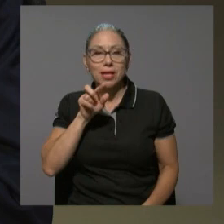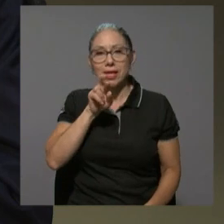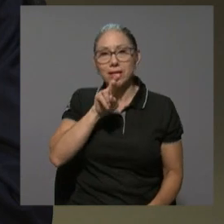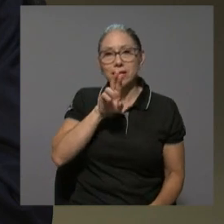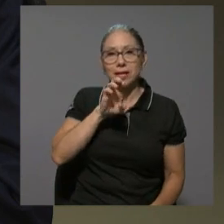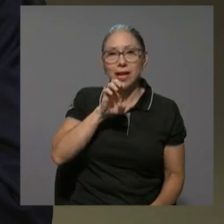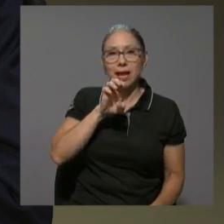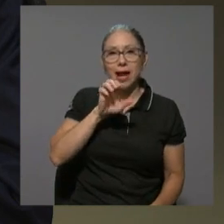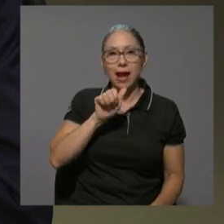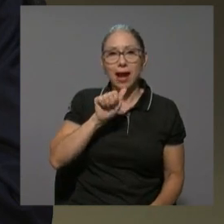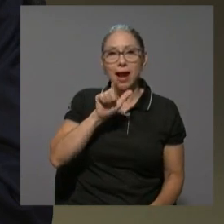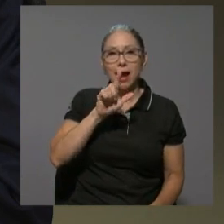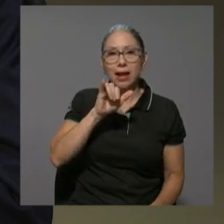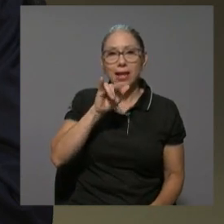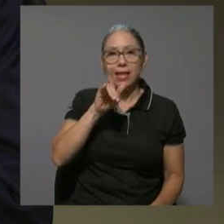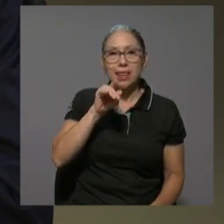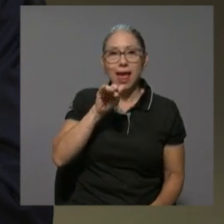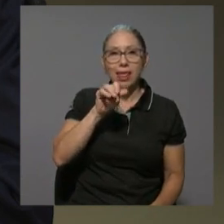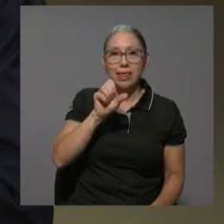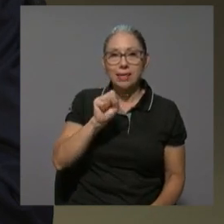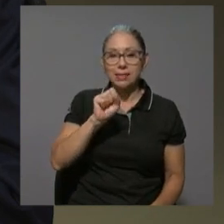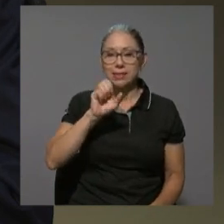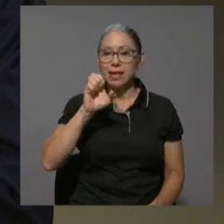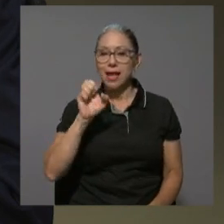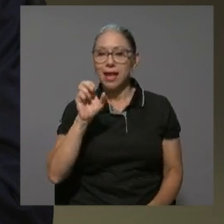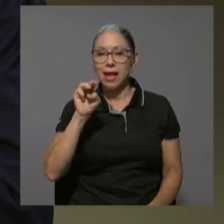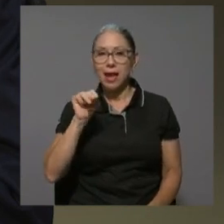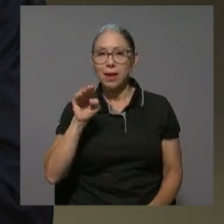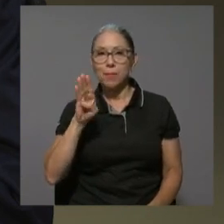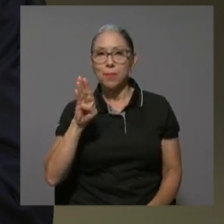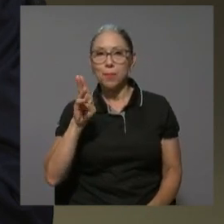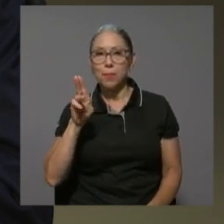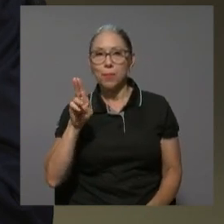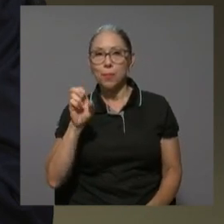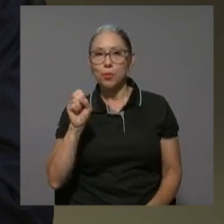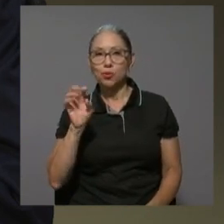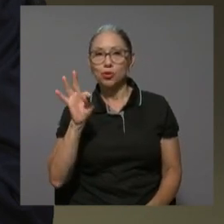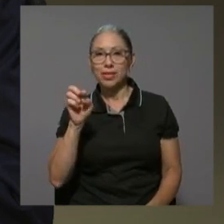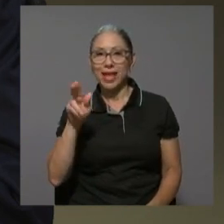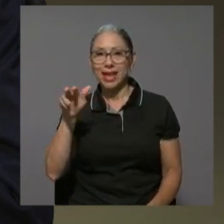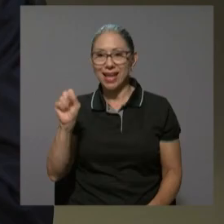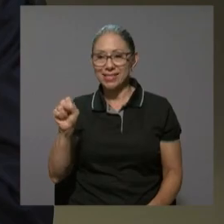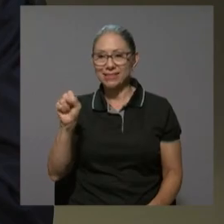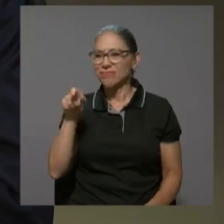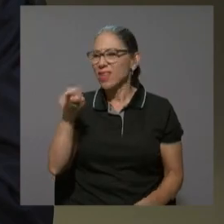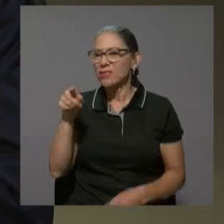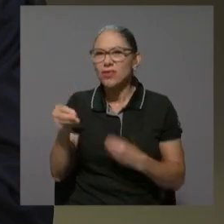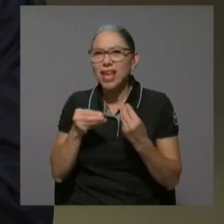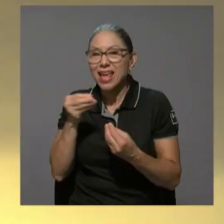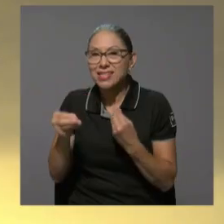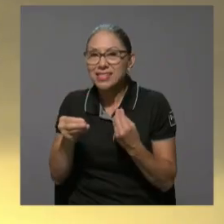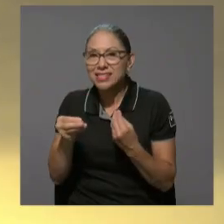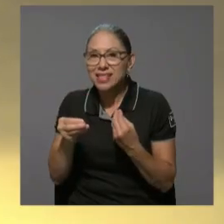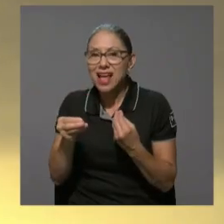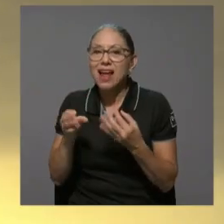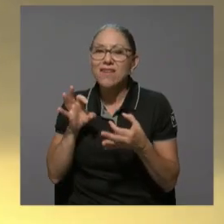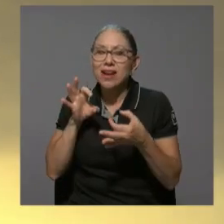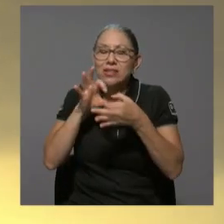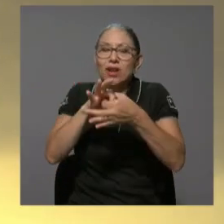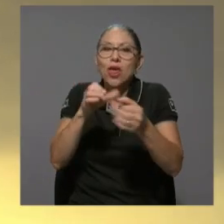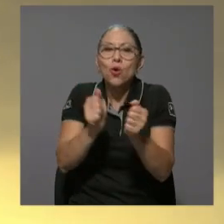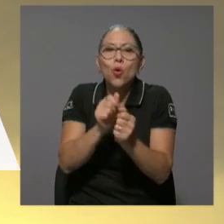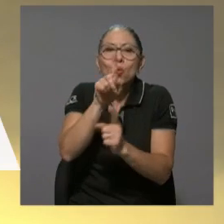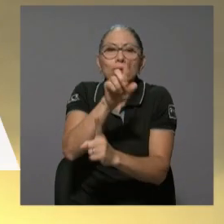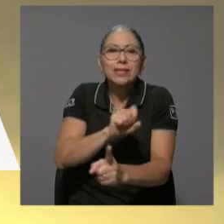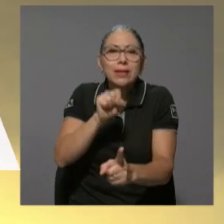se refiere a un fenómeno llamativo en la realidad presente,